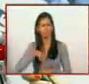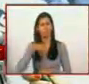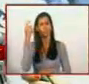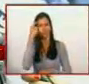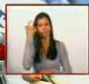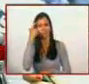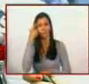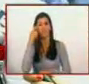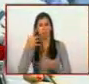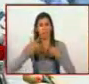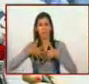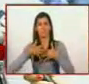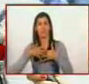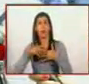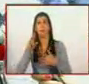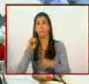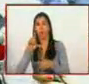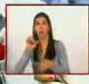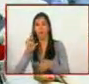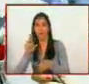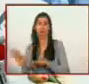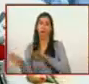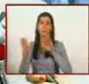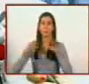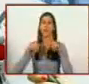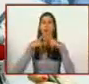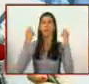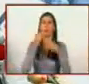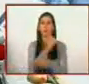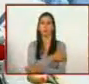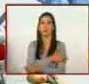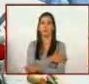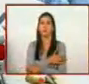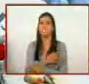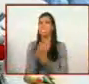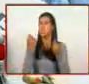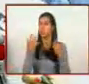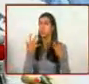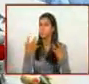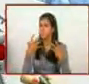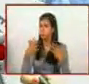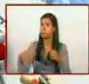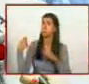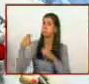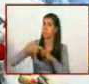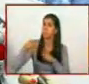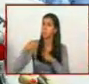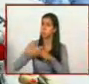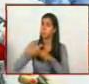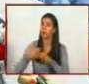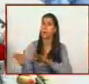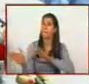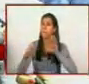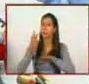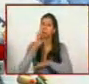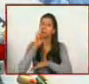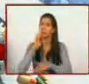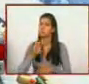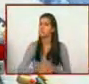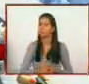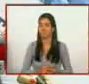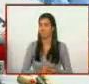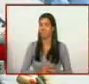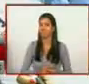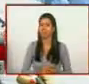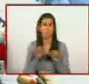sabemos que él está financiando la campaña de la oposición y está moviendo bastante billete para subsidiar y para garantizar el